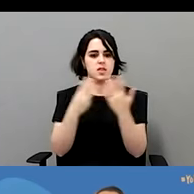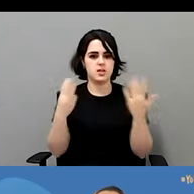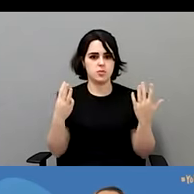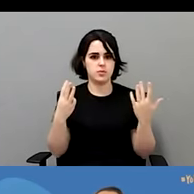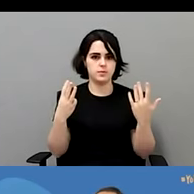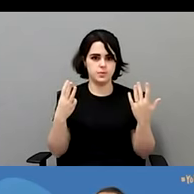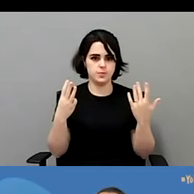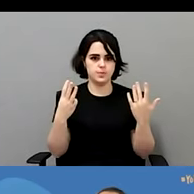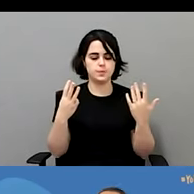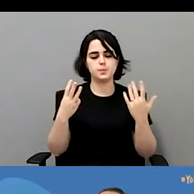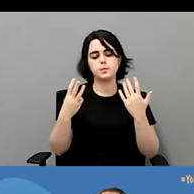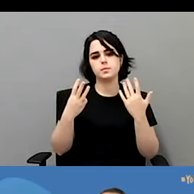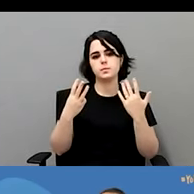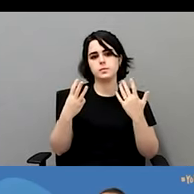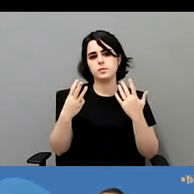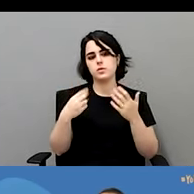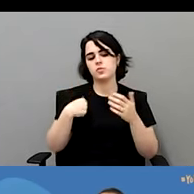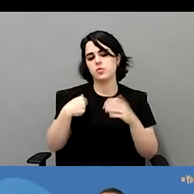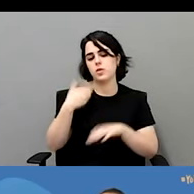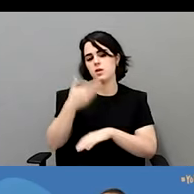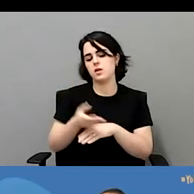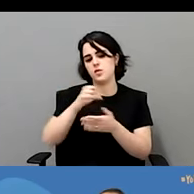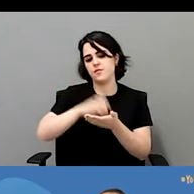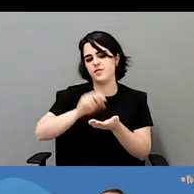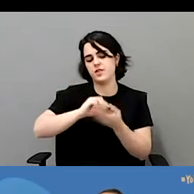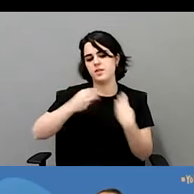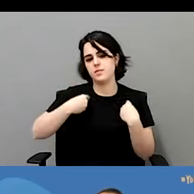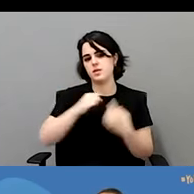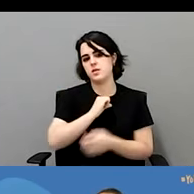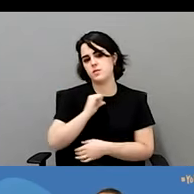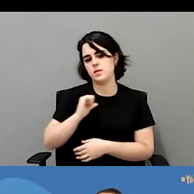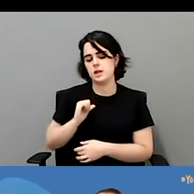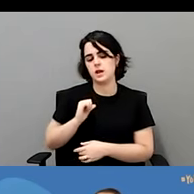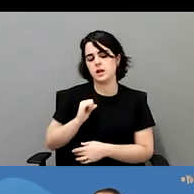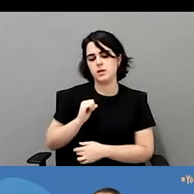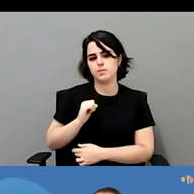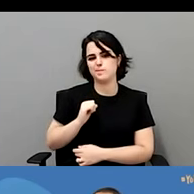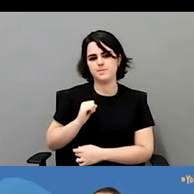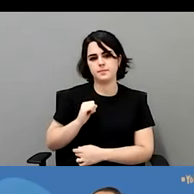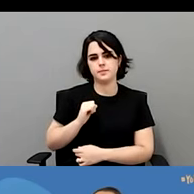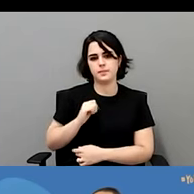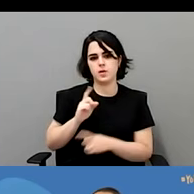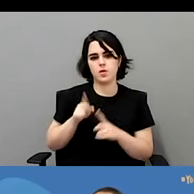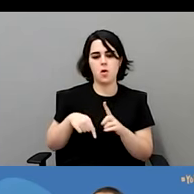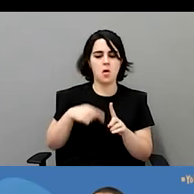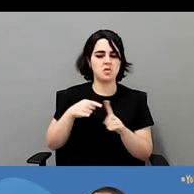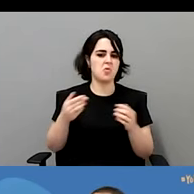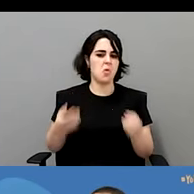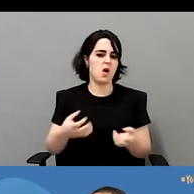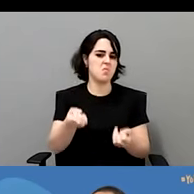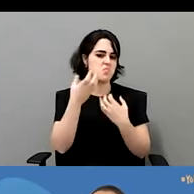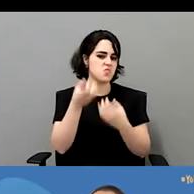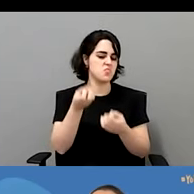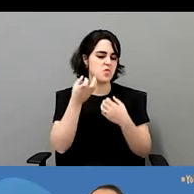llamé a la OVI para ingresarme por es que